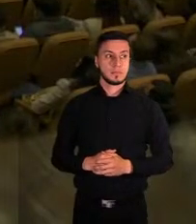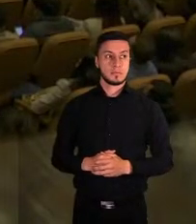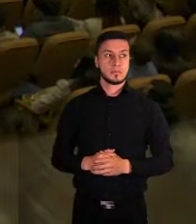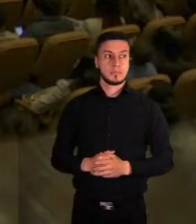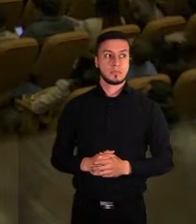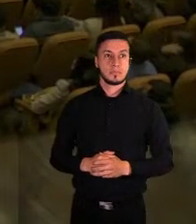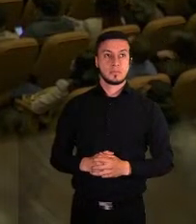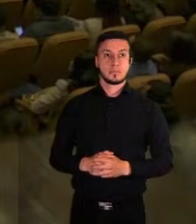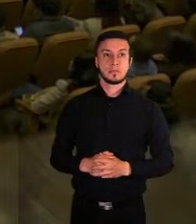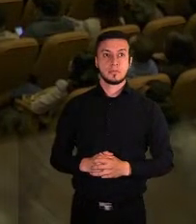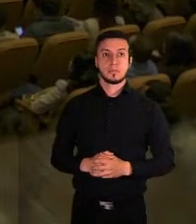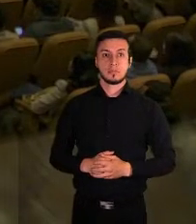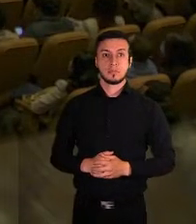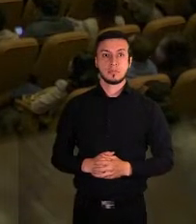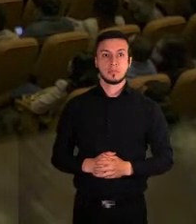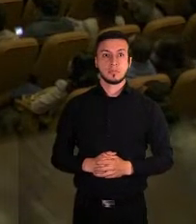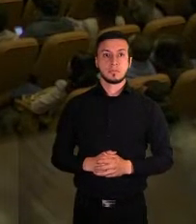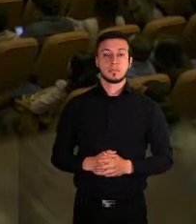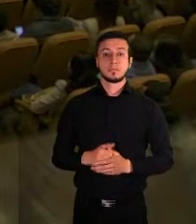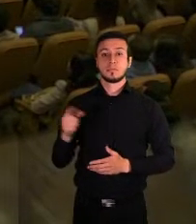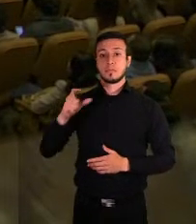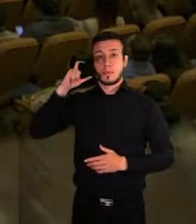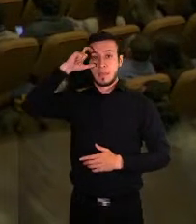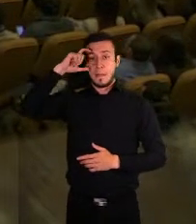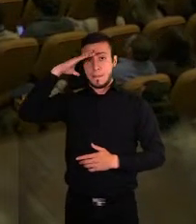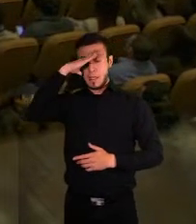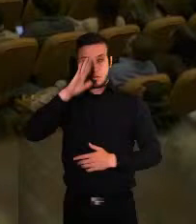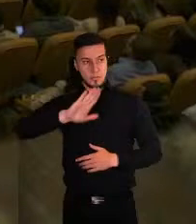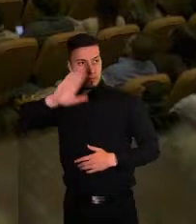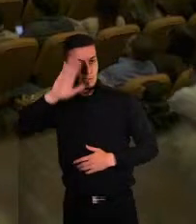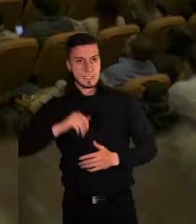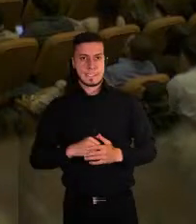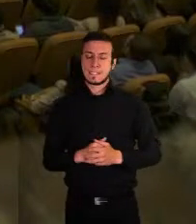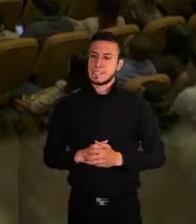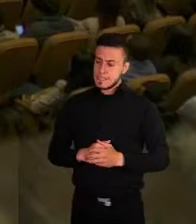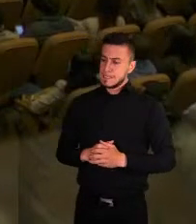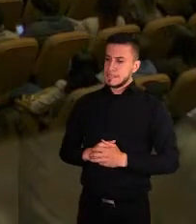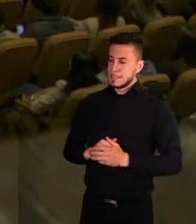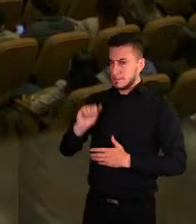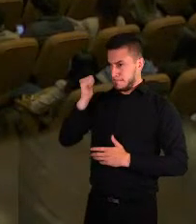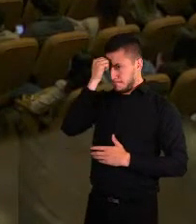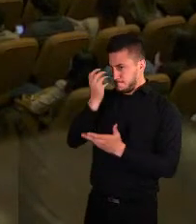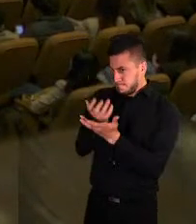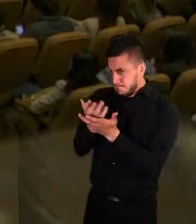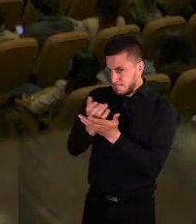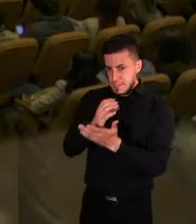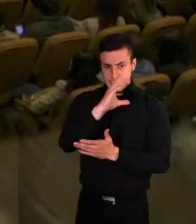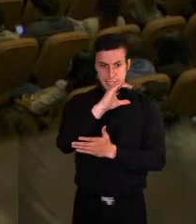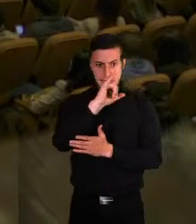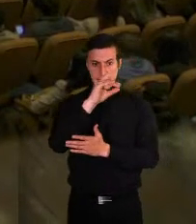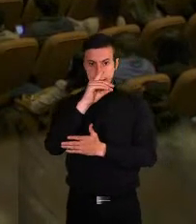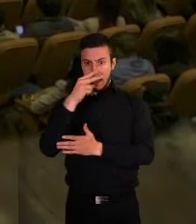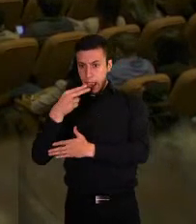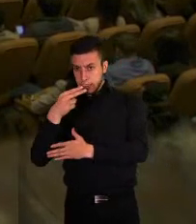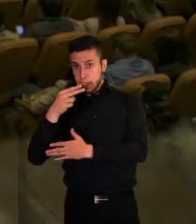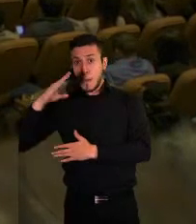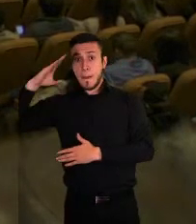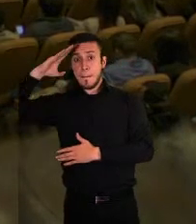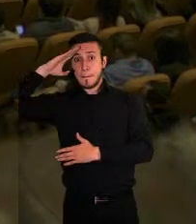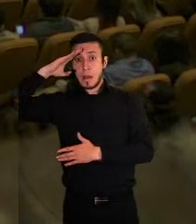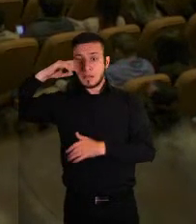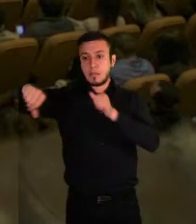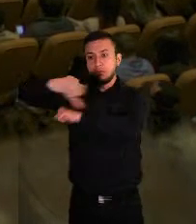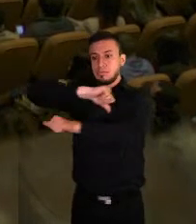gracias federico gutiérrez gustavo petro estaba pidiendo la principal recomendación de las ideas es que la policía pasa al ministerio